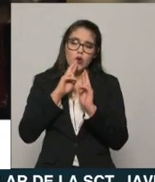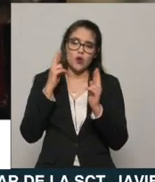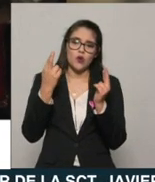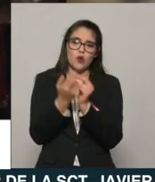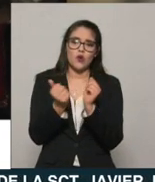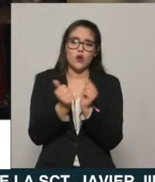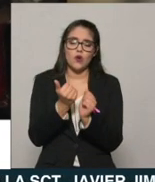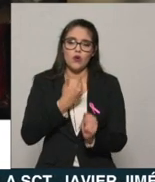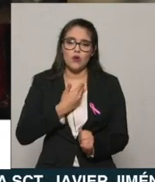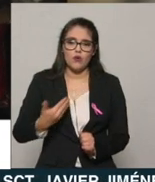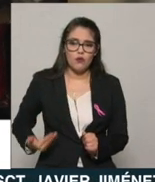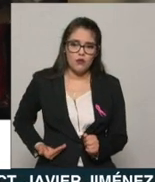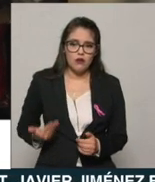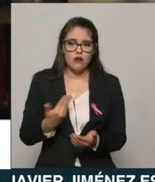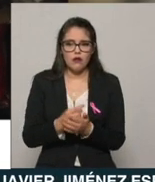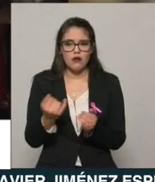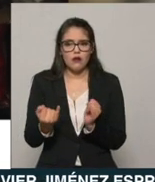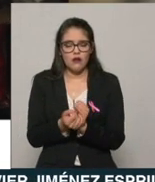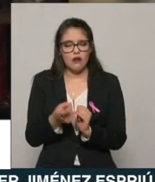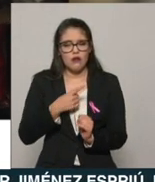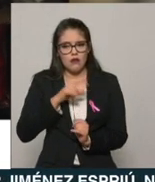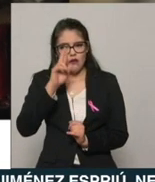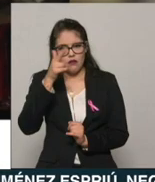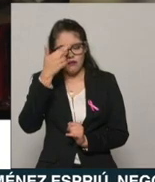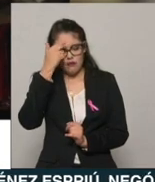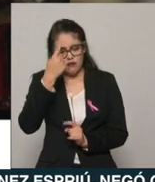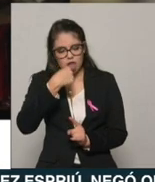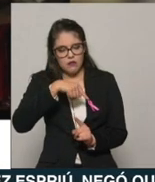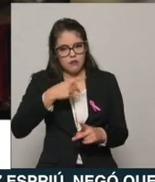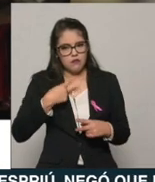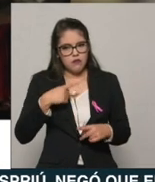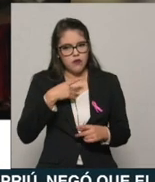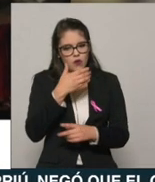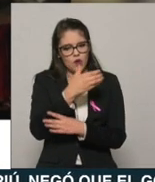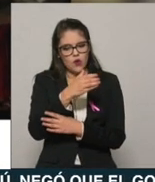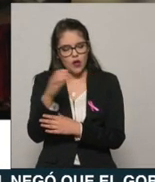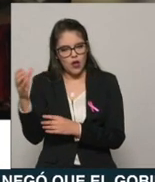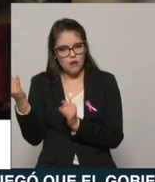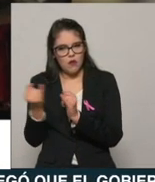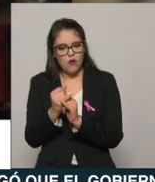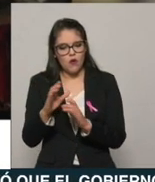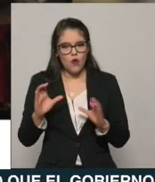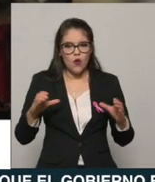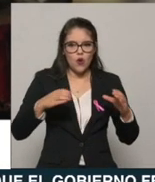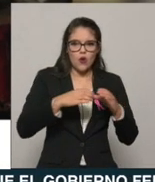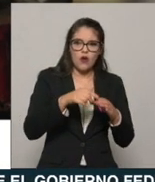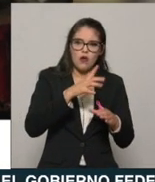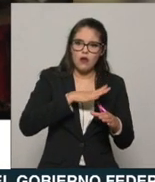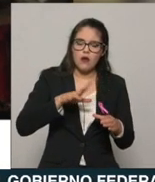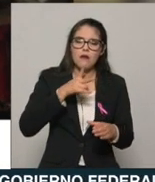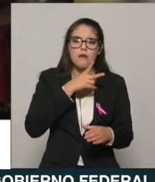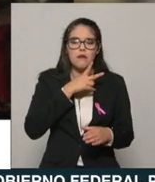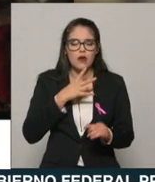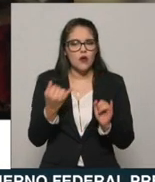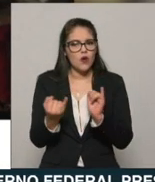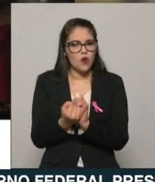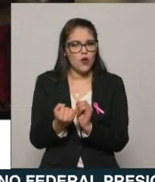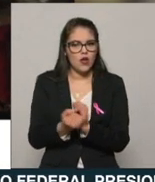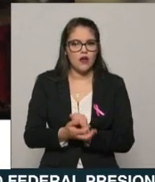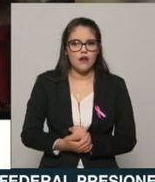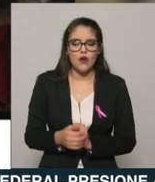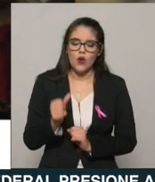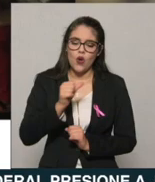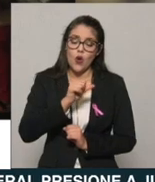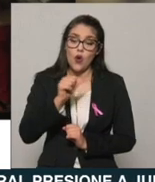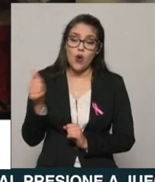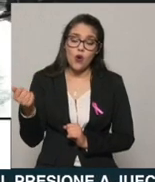República, piden que la reconciliación también sea con las comunidades que conviven con la actividad petrolera. Por otra parte, locatarios